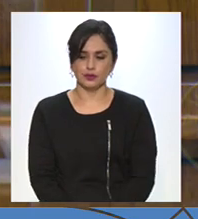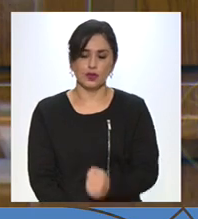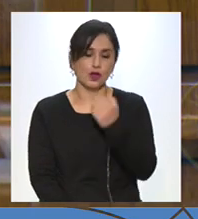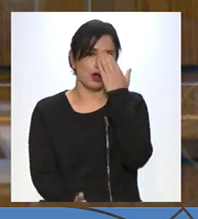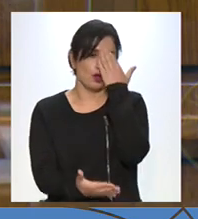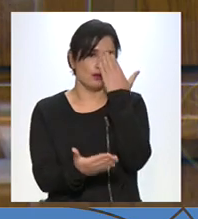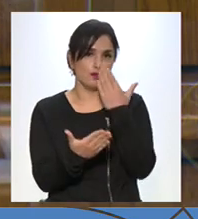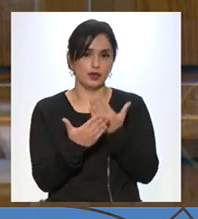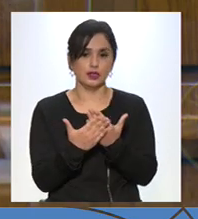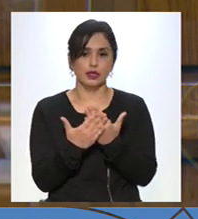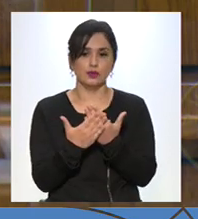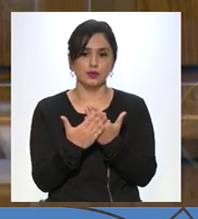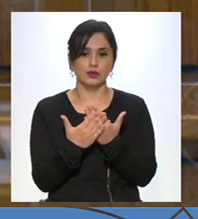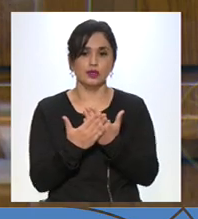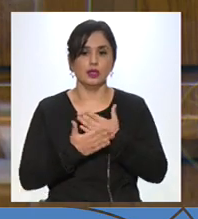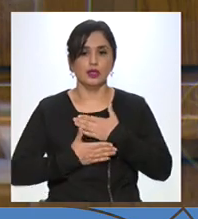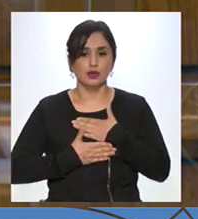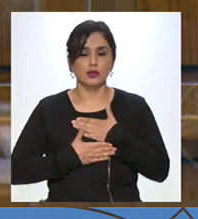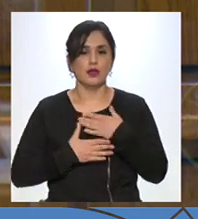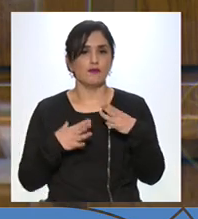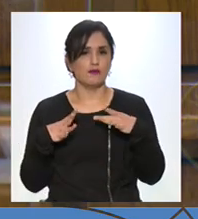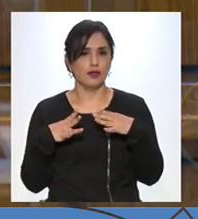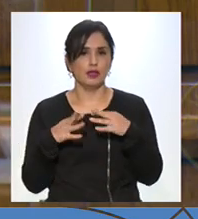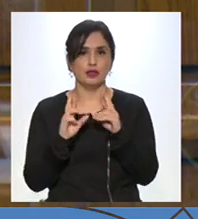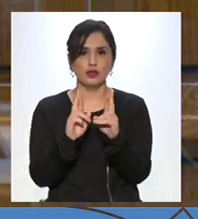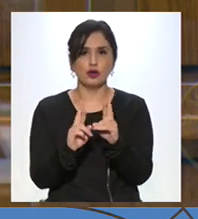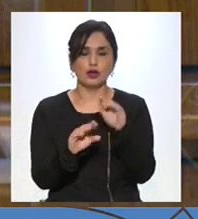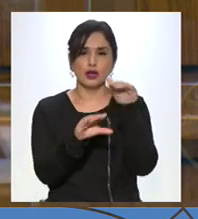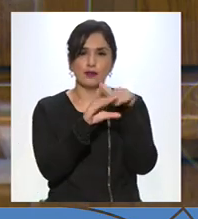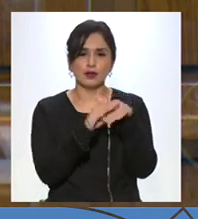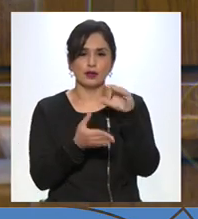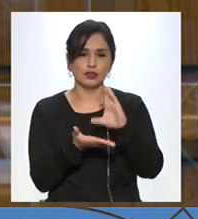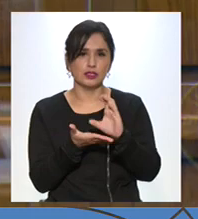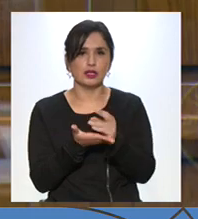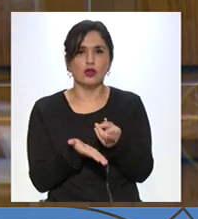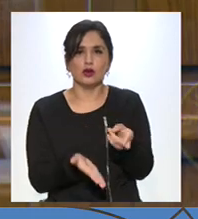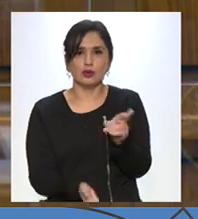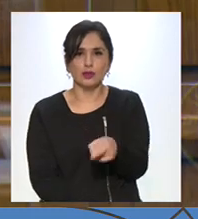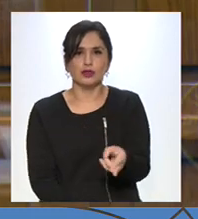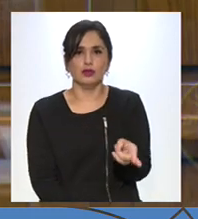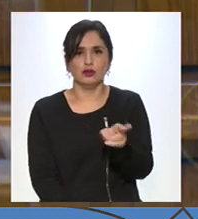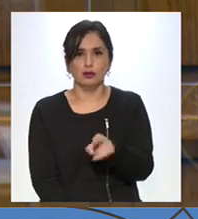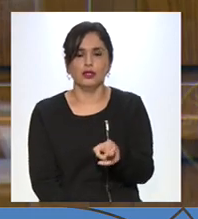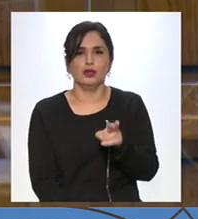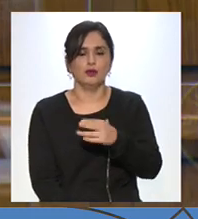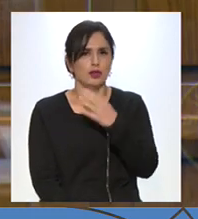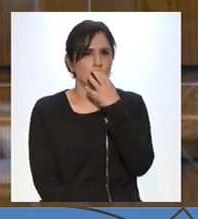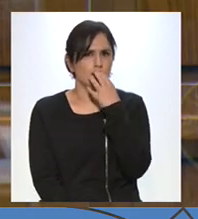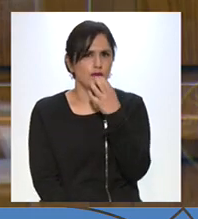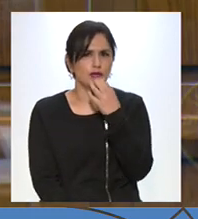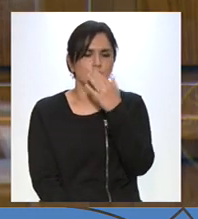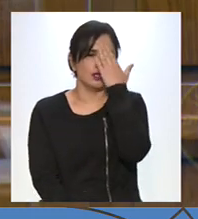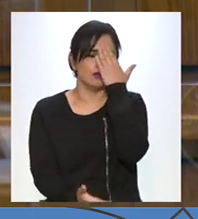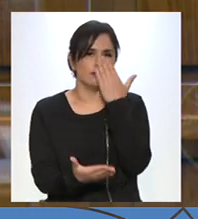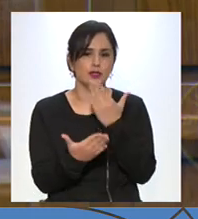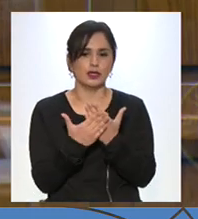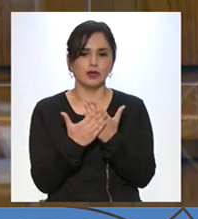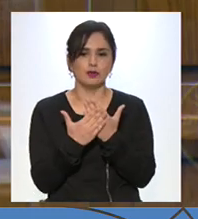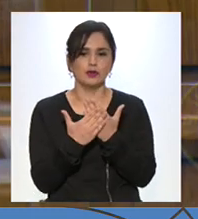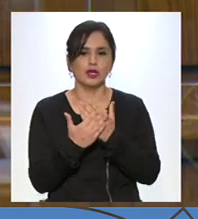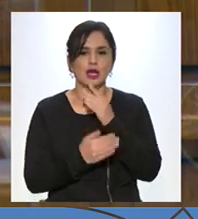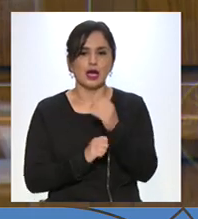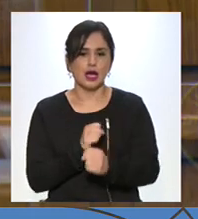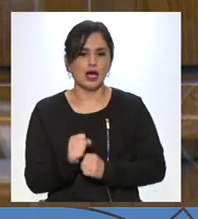enfrentamos, y a mí me alegra, y ojalá el Banco Central lo diga y lo repita cada vez en un tono más fuerte, nos enfrentamos a